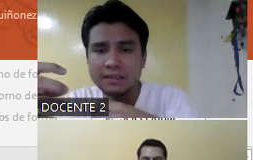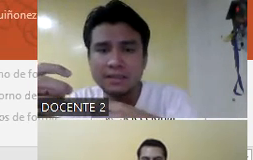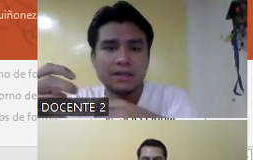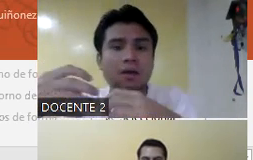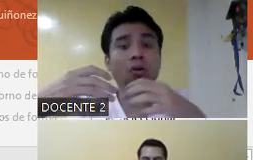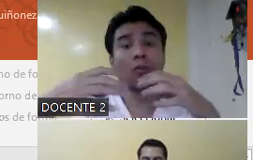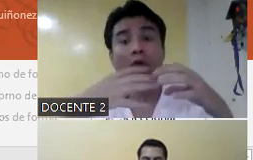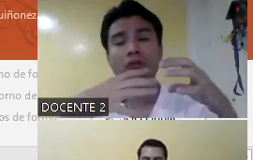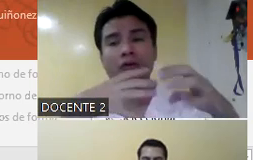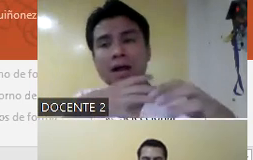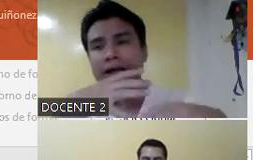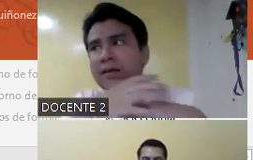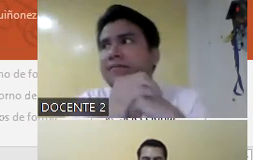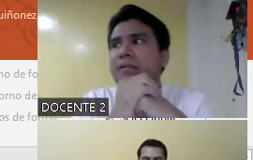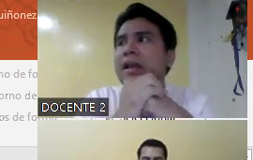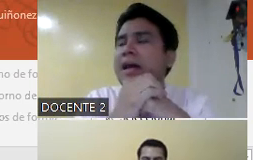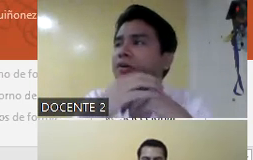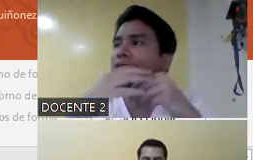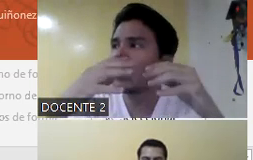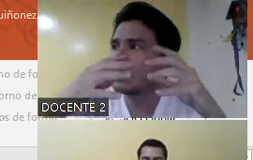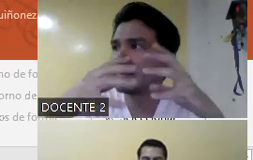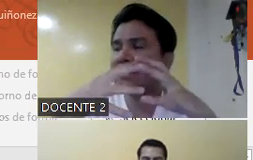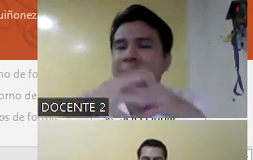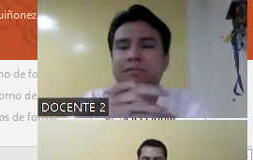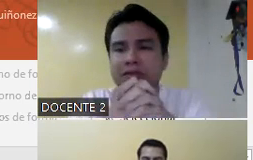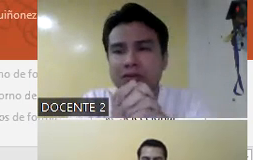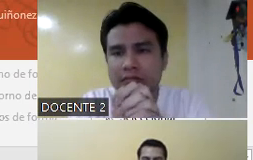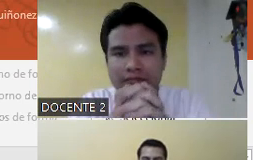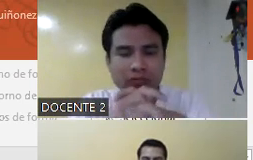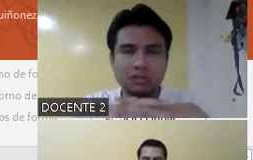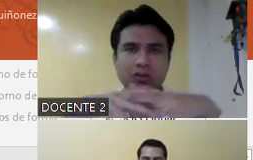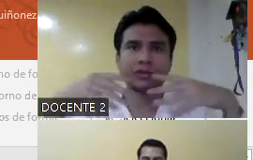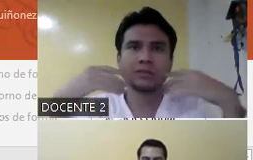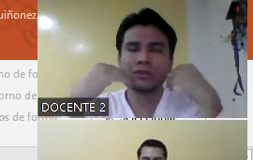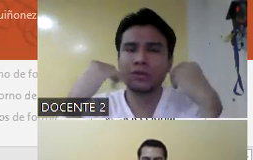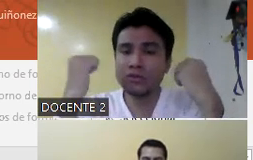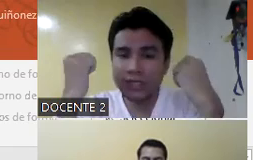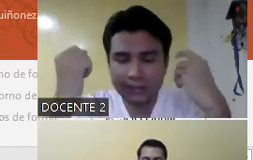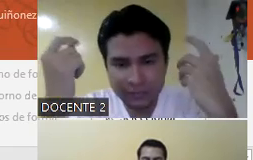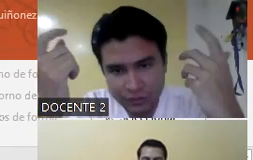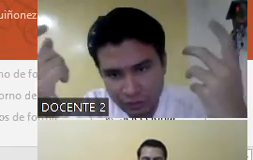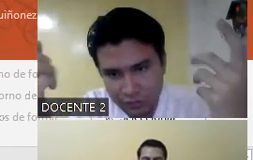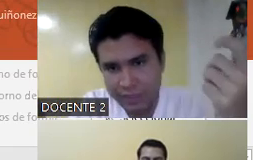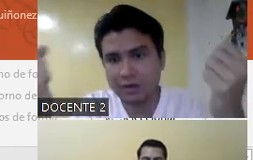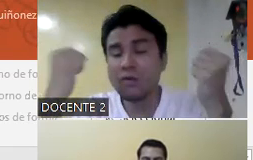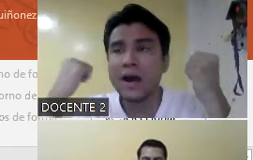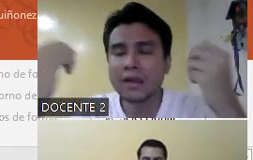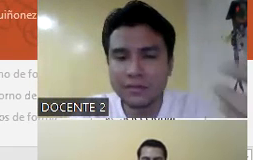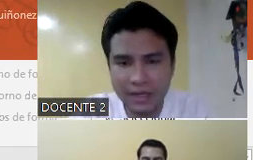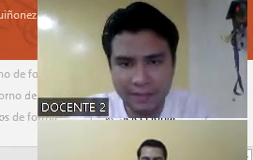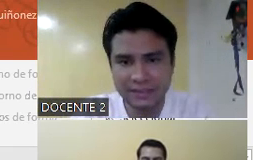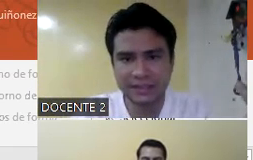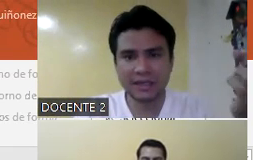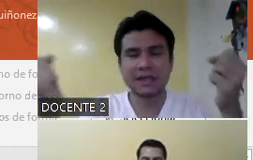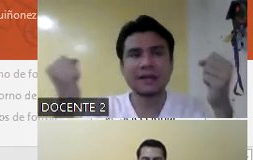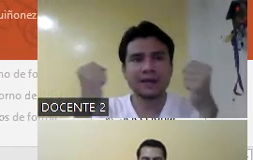meningitis, como no hay la correcta transmisión, los neurotransmisores no están funcionando bien, no hay